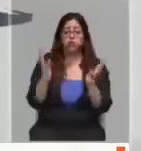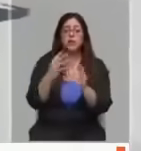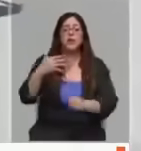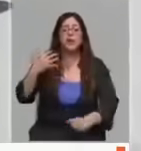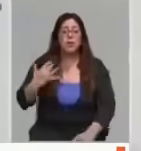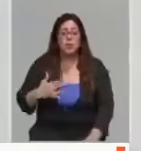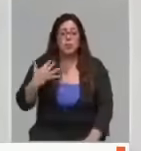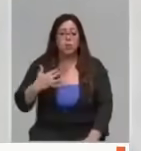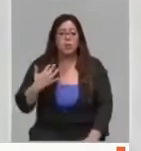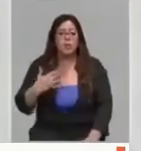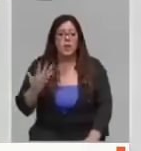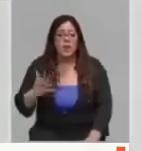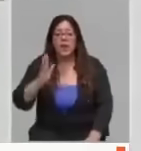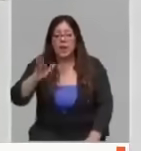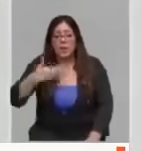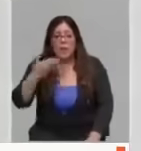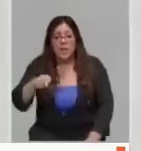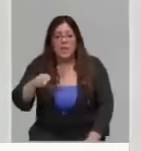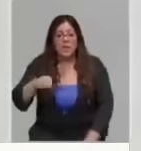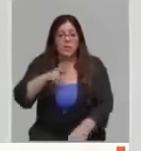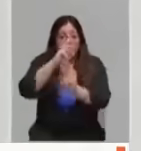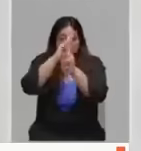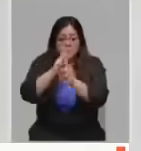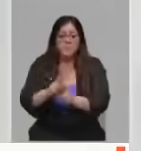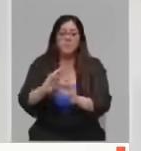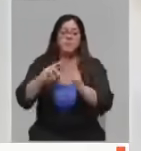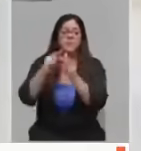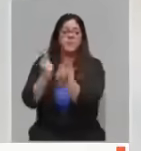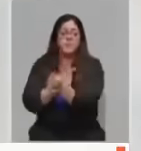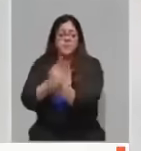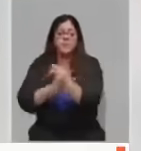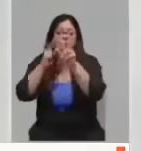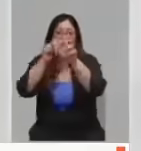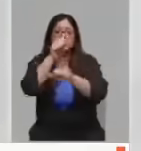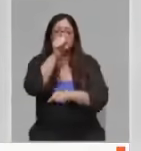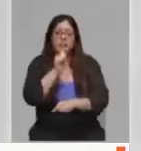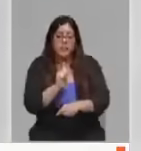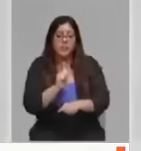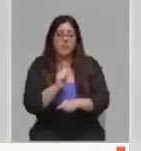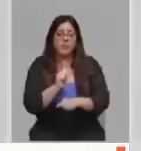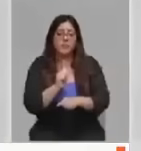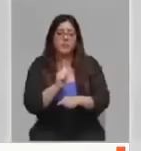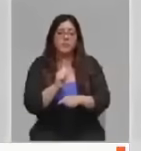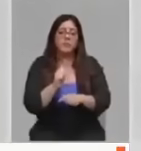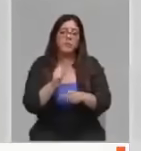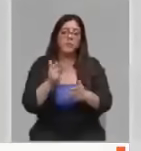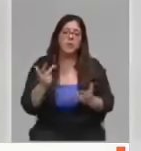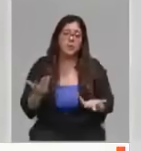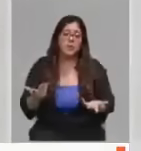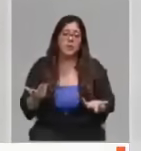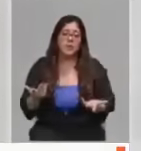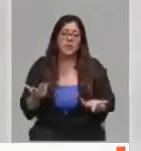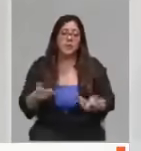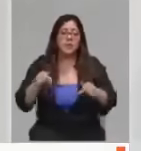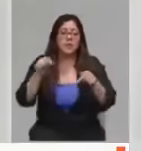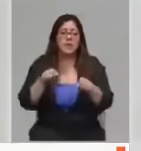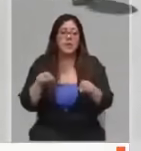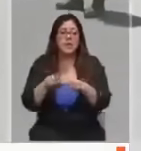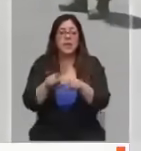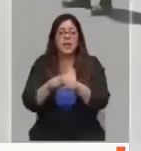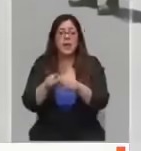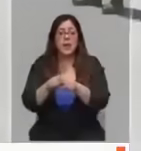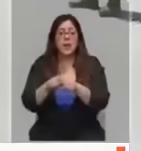que después de estos honores la familia también tenga un momento de intimidad, de privacidad. Y por lo menos acá el hermano del presidente Piñera